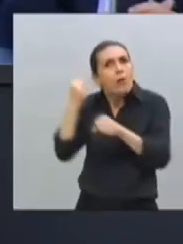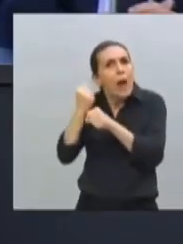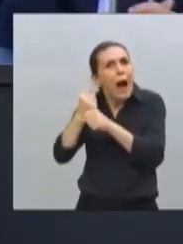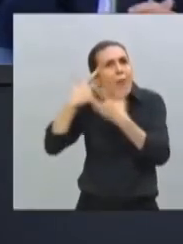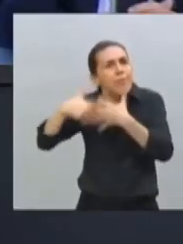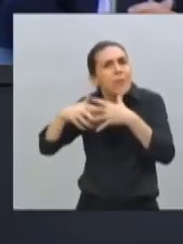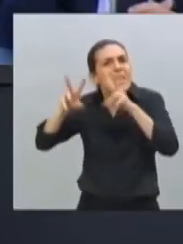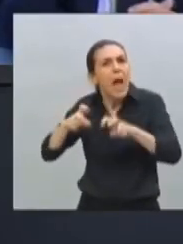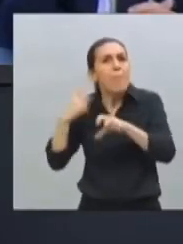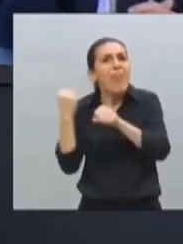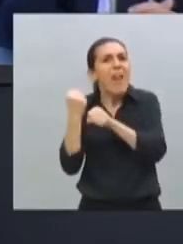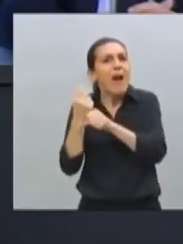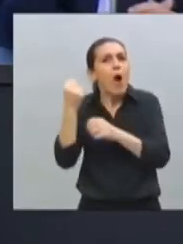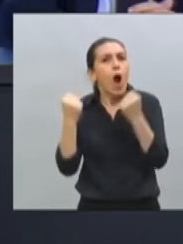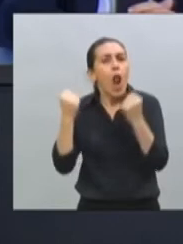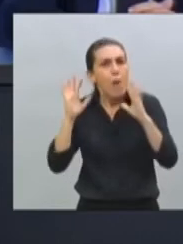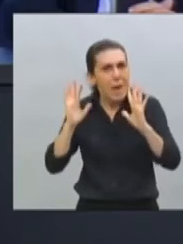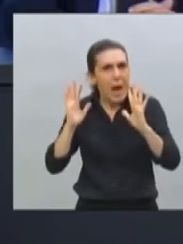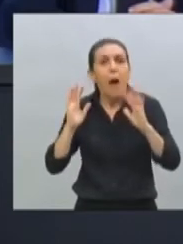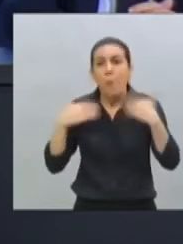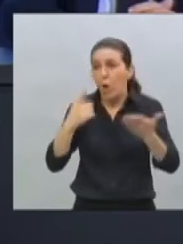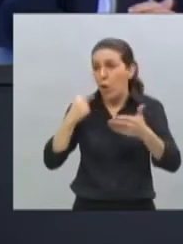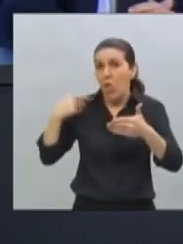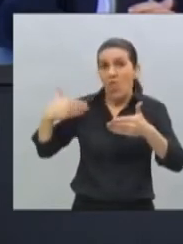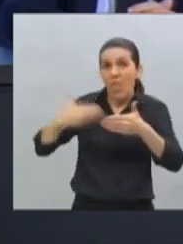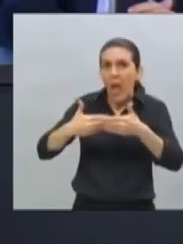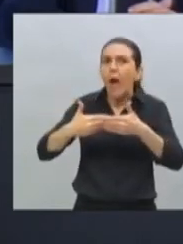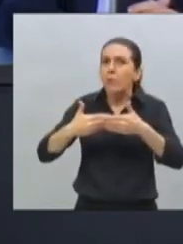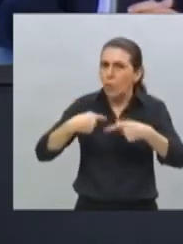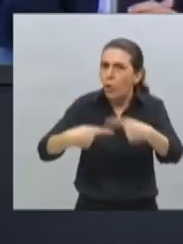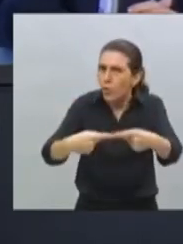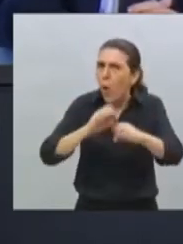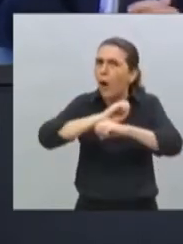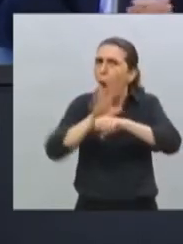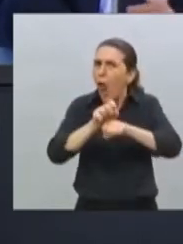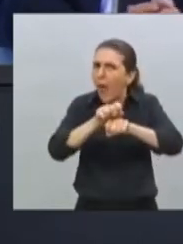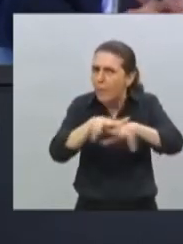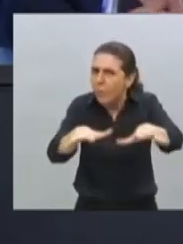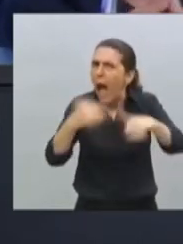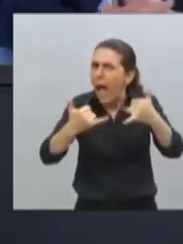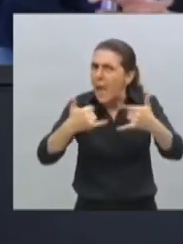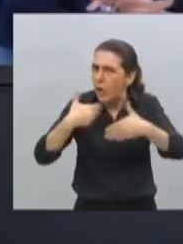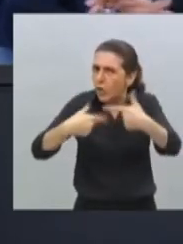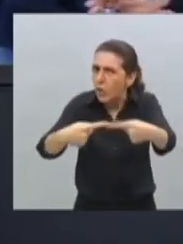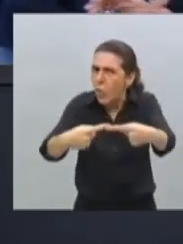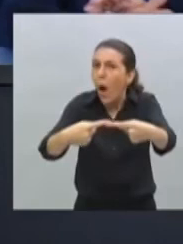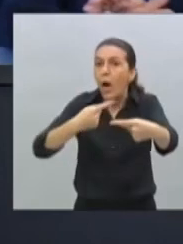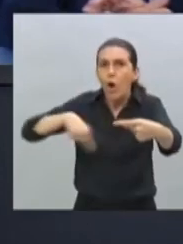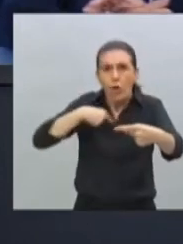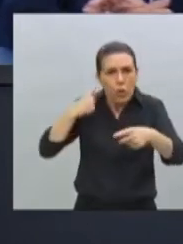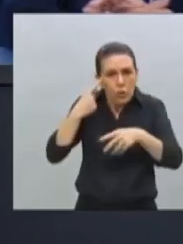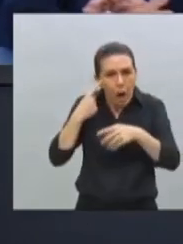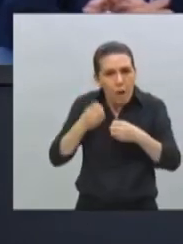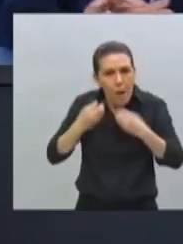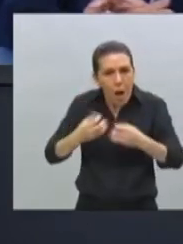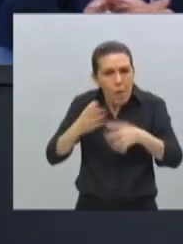Educación de la Nación, uh-huh. hablando de la situación muy particular de docentes, estudiantes, los sí. distintos niveles educativos,